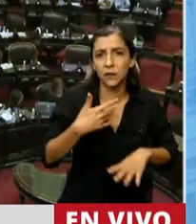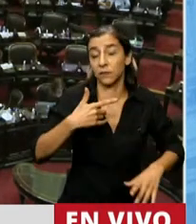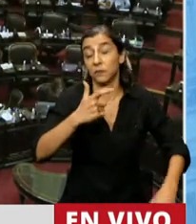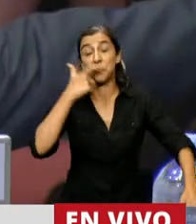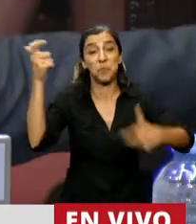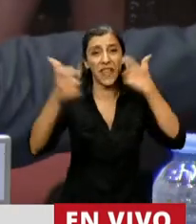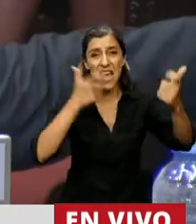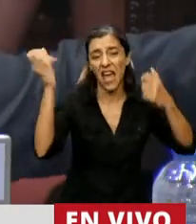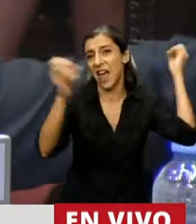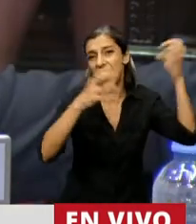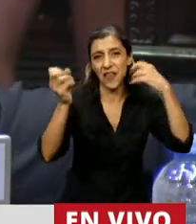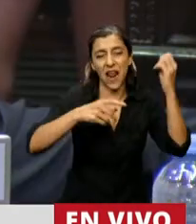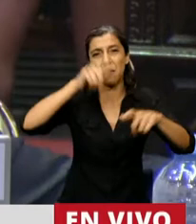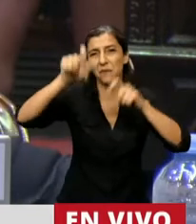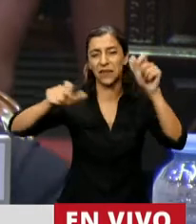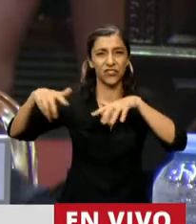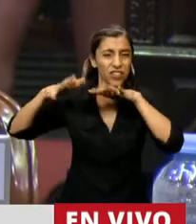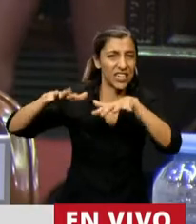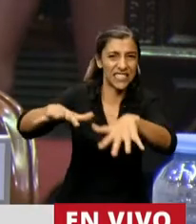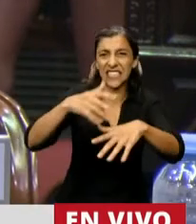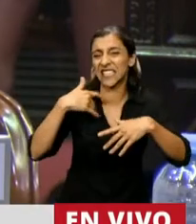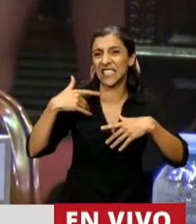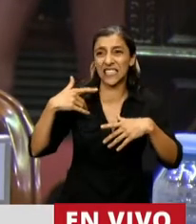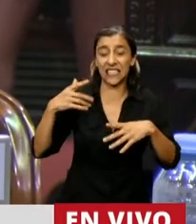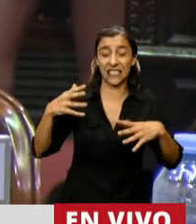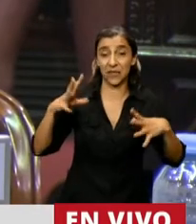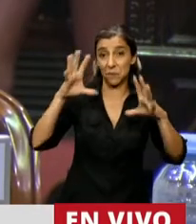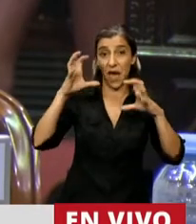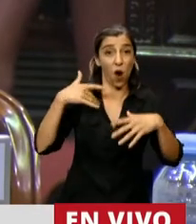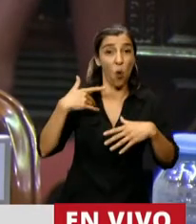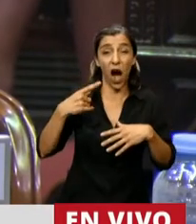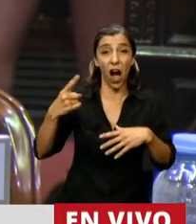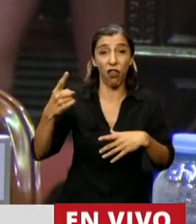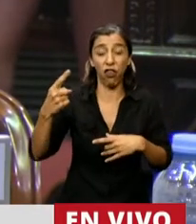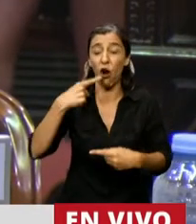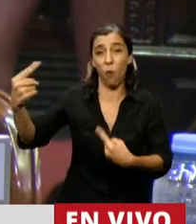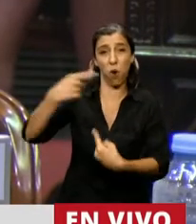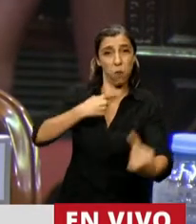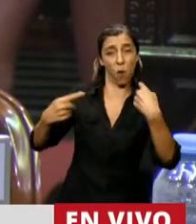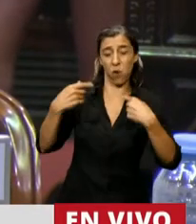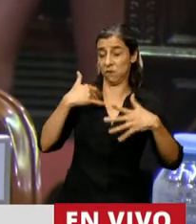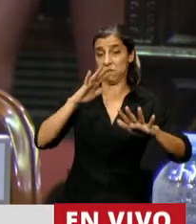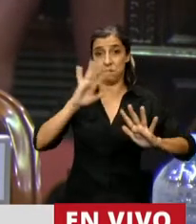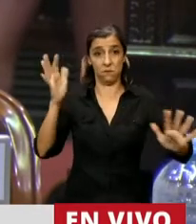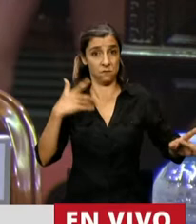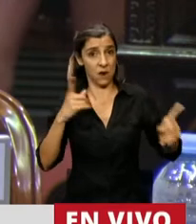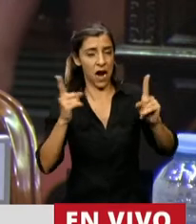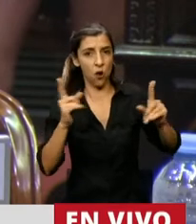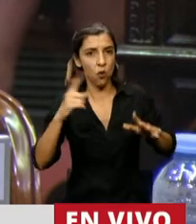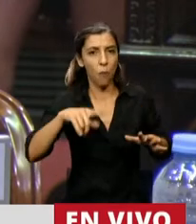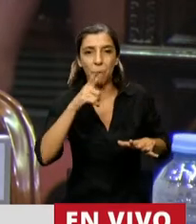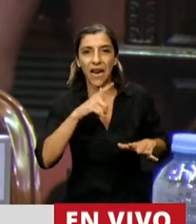que entraba por todos lados y nos atacaban nos insultaban en la cara a ver quién se sacaba y quien largará la primera